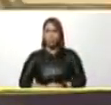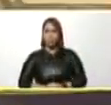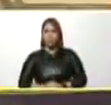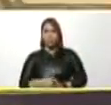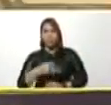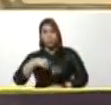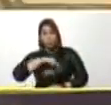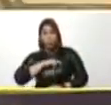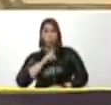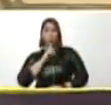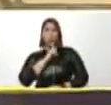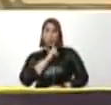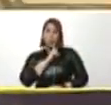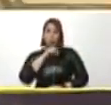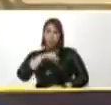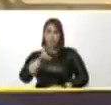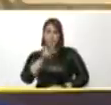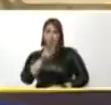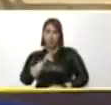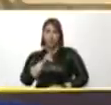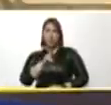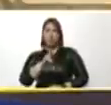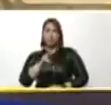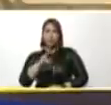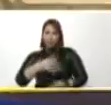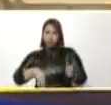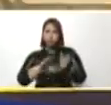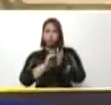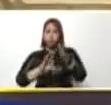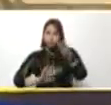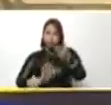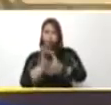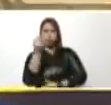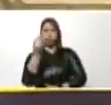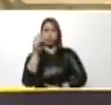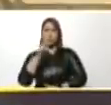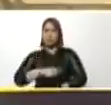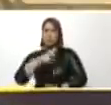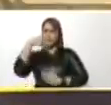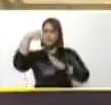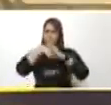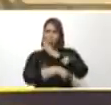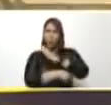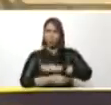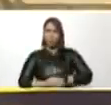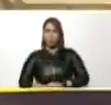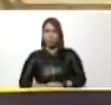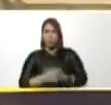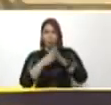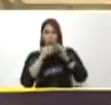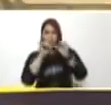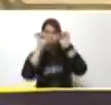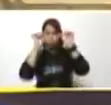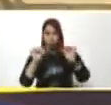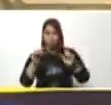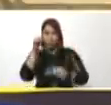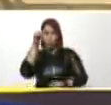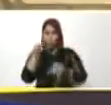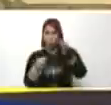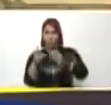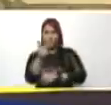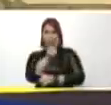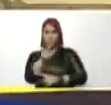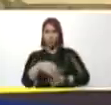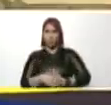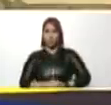llamaríamos en Venezuela una refundación necesaria y profunda de todo el sistema de justicia venezolano,